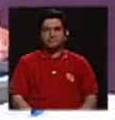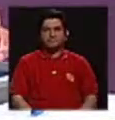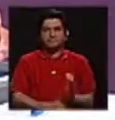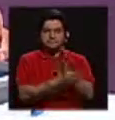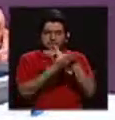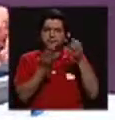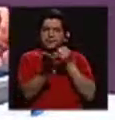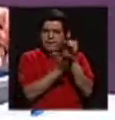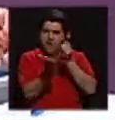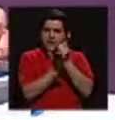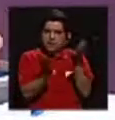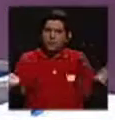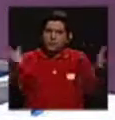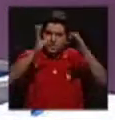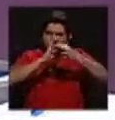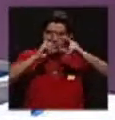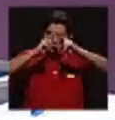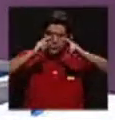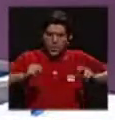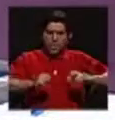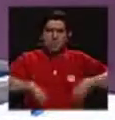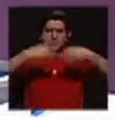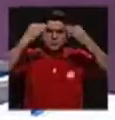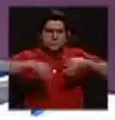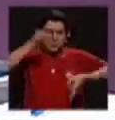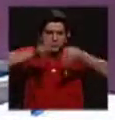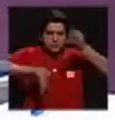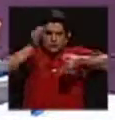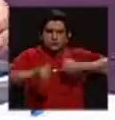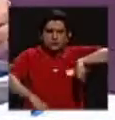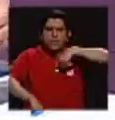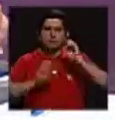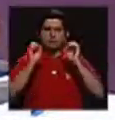algunas investigaciones en conjunto con análisis de resoluciones judiciales nos